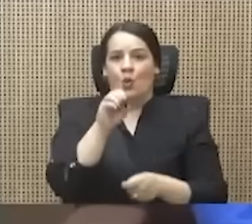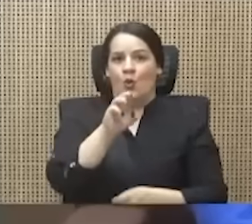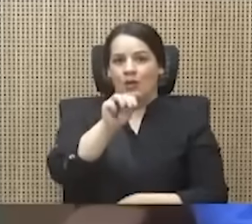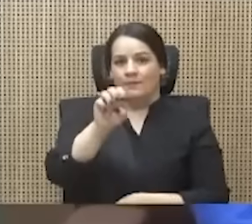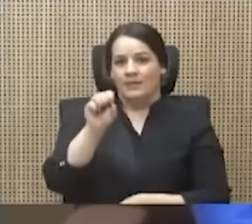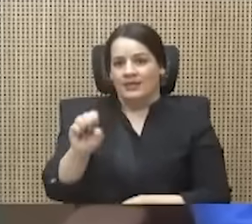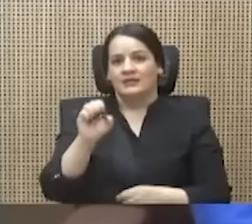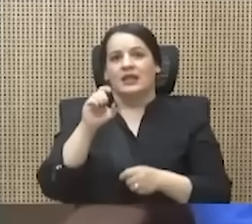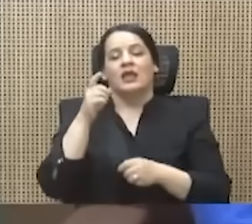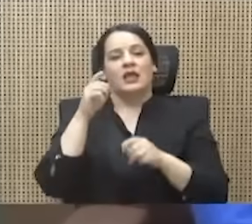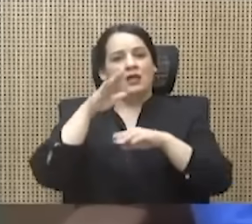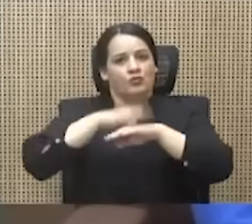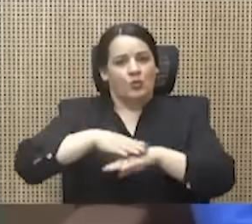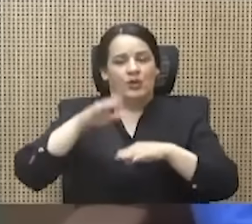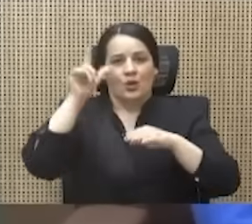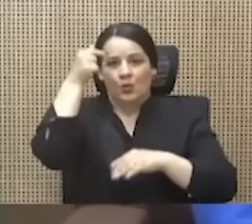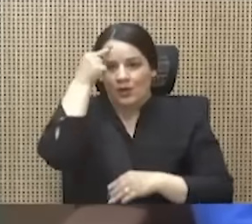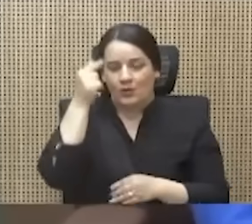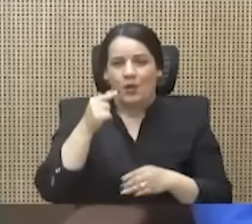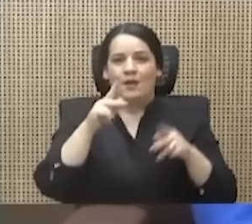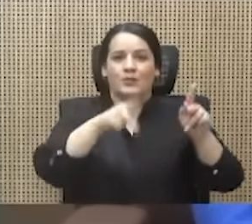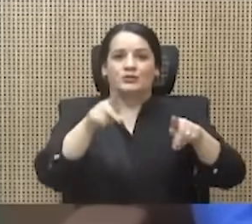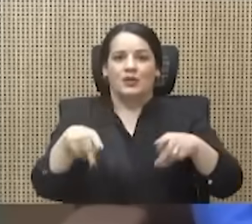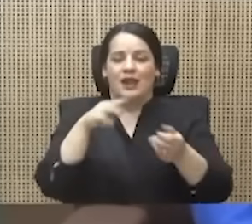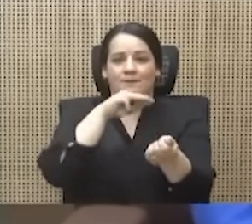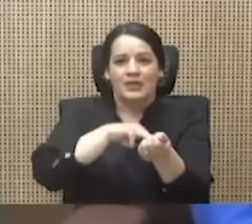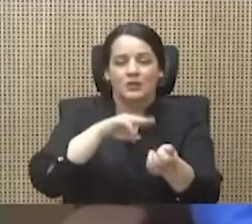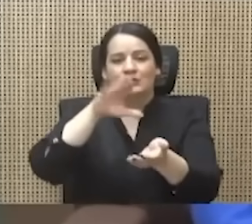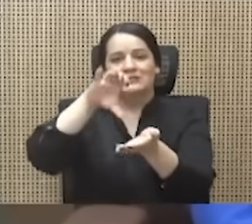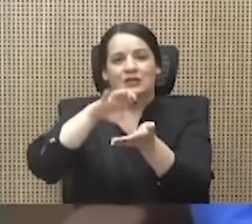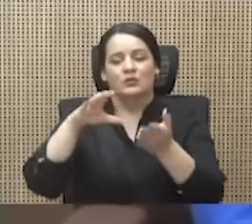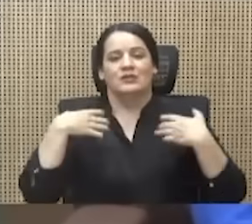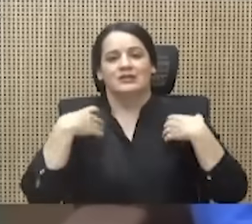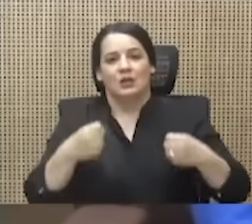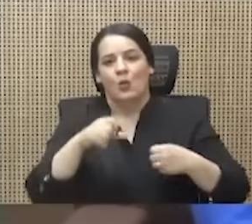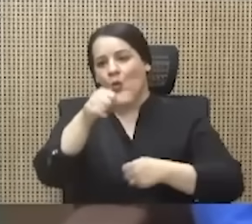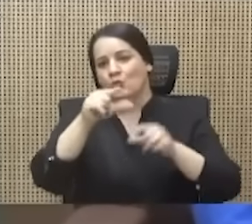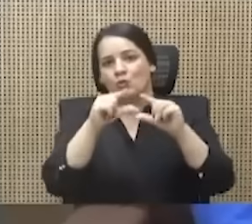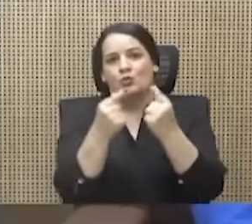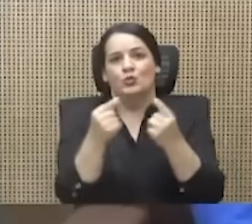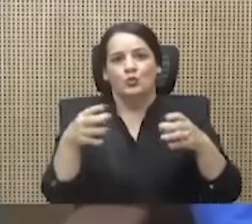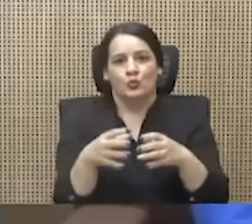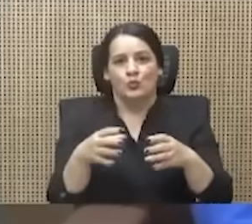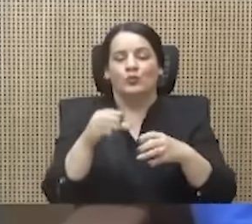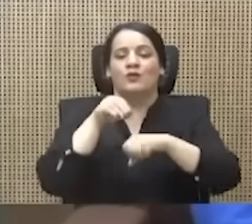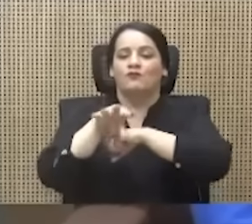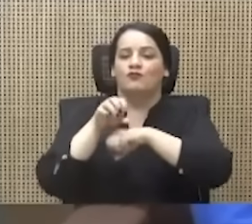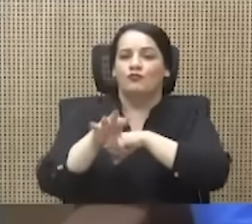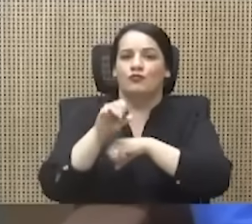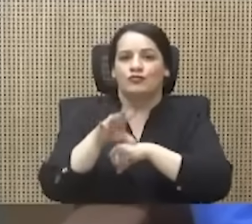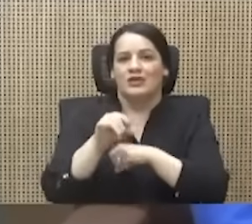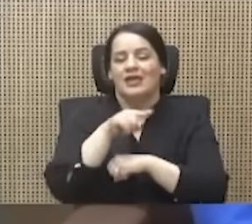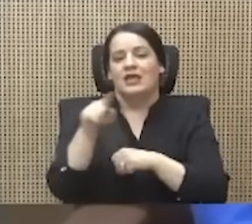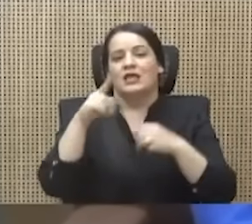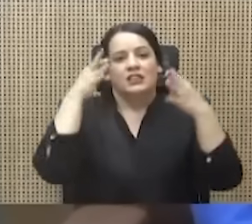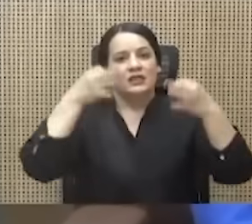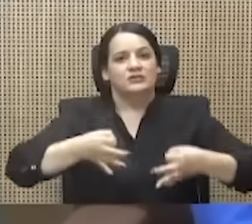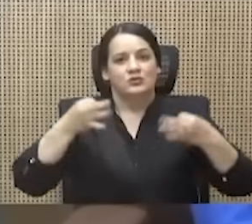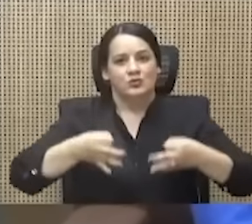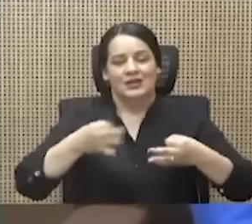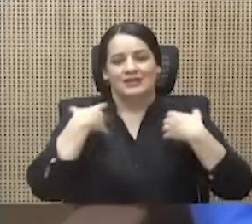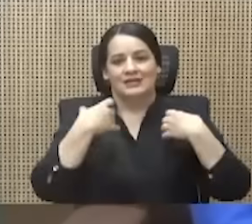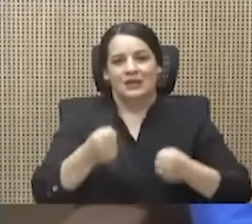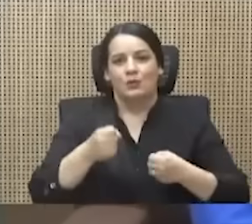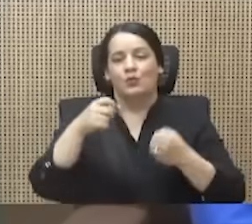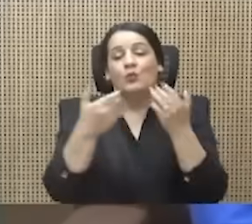gobiernos, personal médico, centros de salud y otros grupos que influyen en su toma de decisiones sobre salud en caso de una nueva declaración